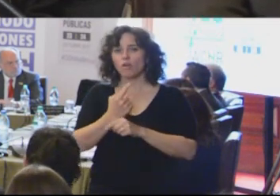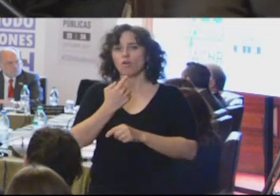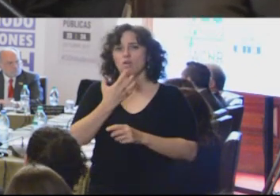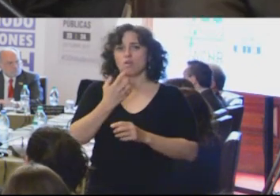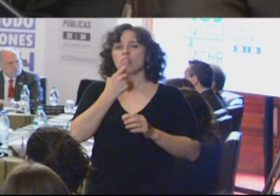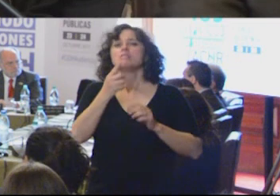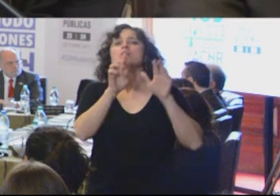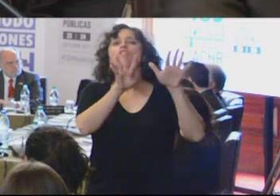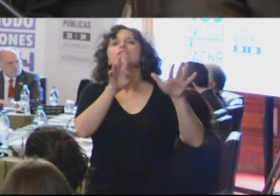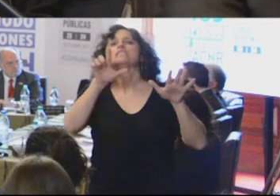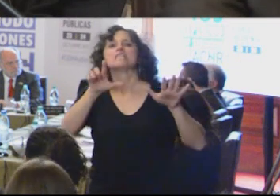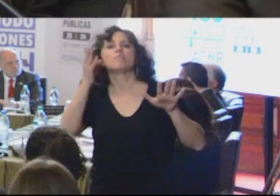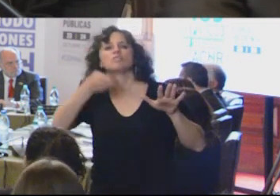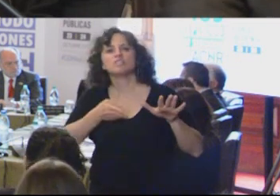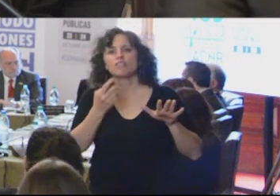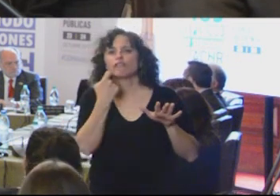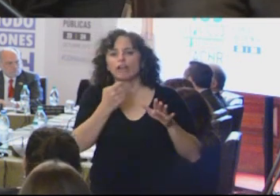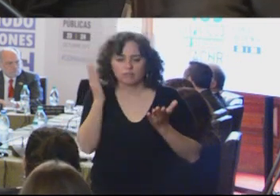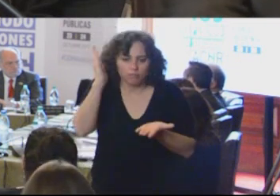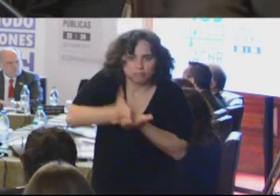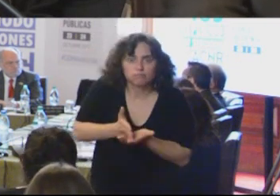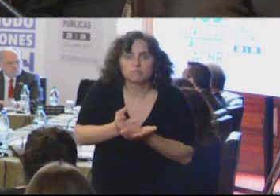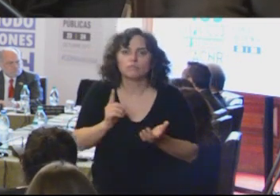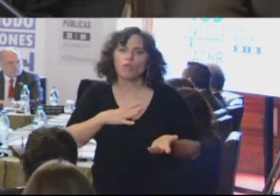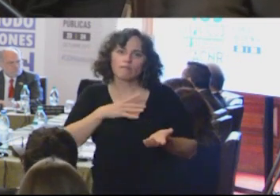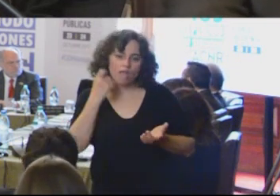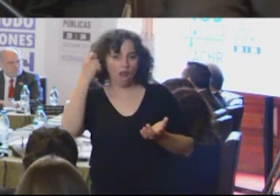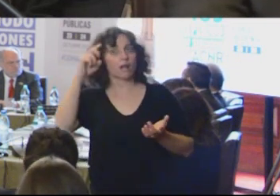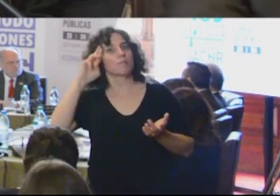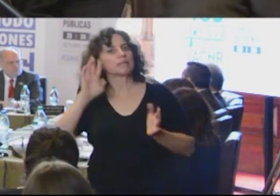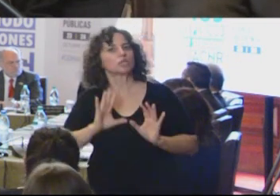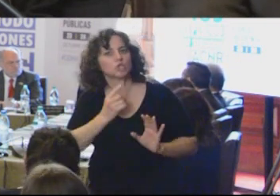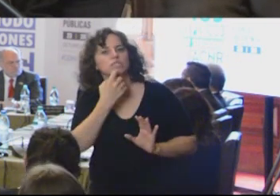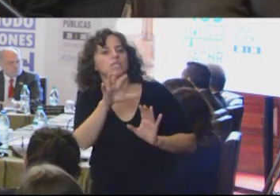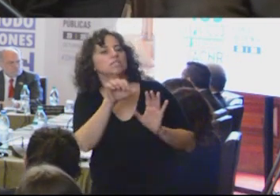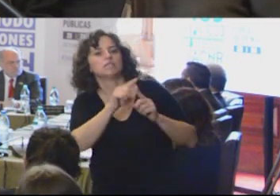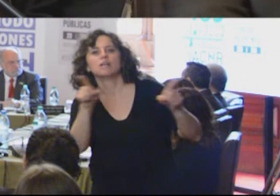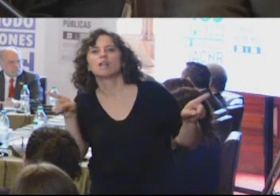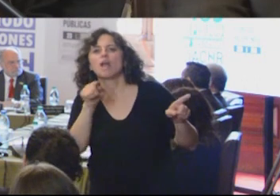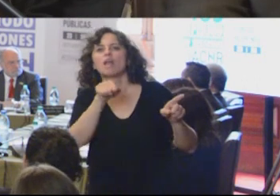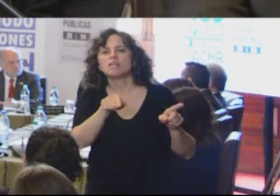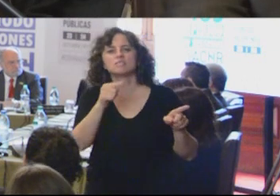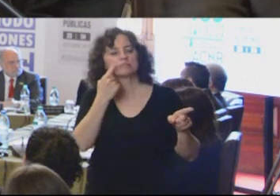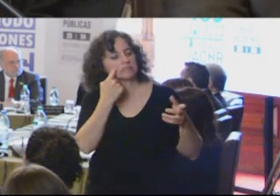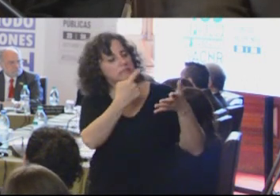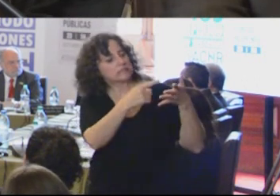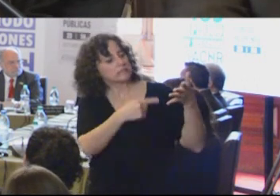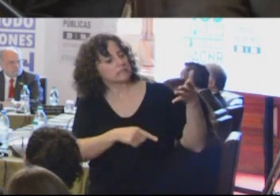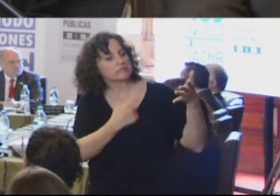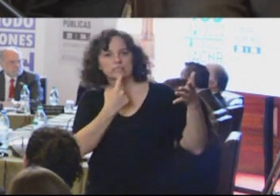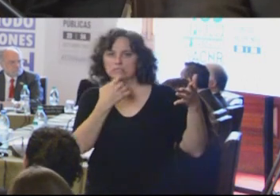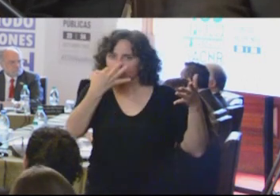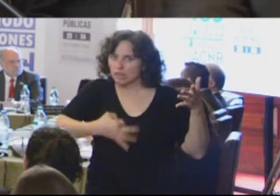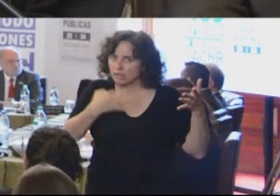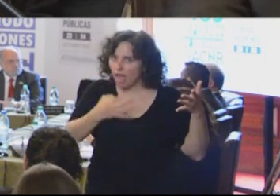97 por ciento de impunidad de nosotros con todo respeto haríamos un llamado a que estas apreciaciones se reduzcan de las